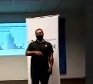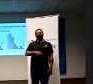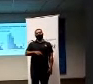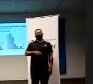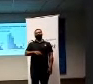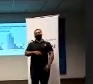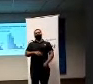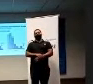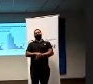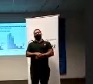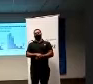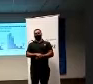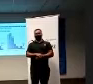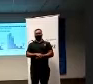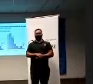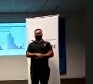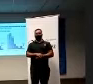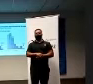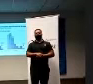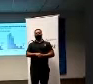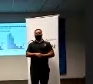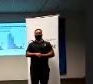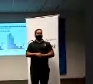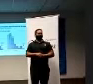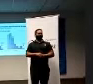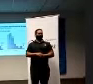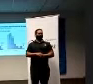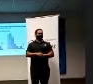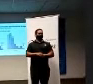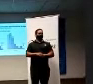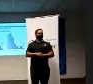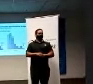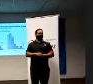Por eso se divide en este caso el eje metropolitano, que se